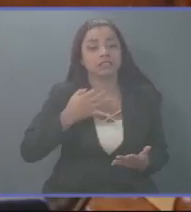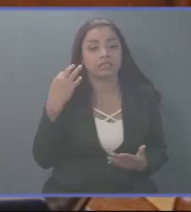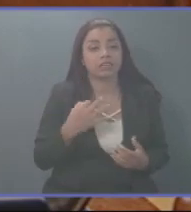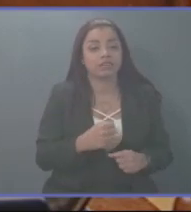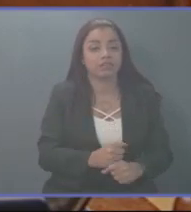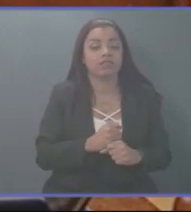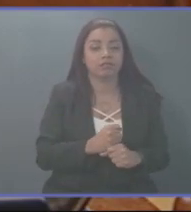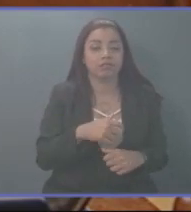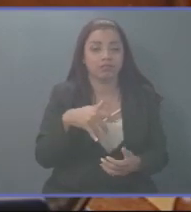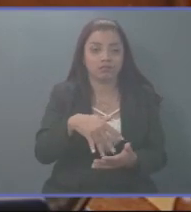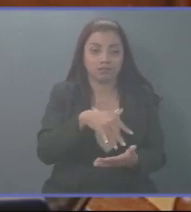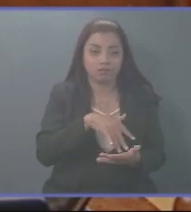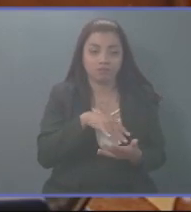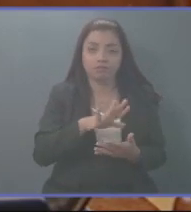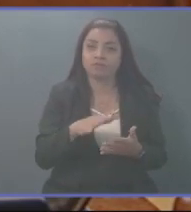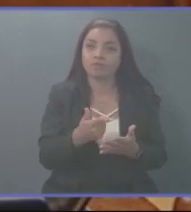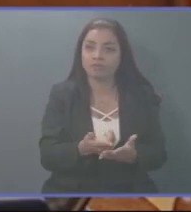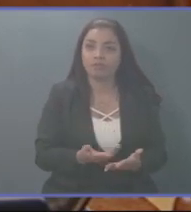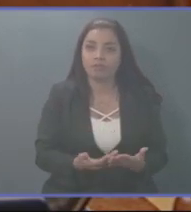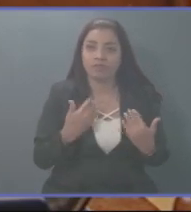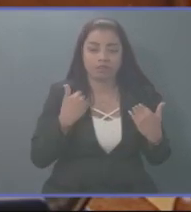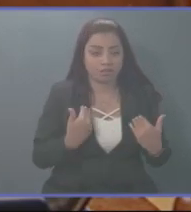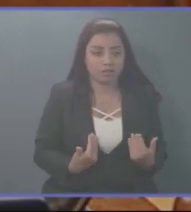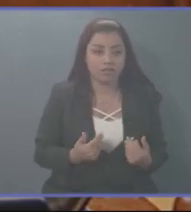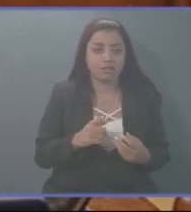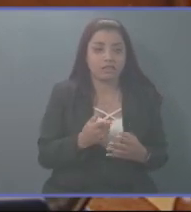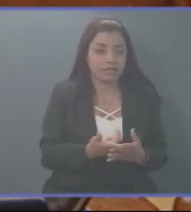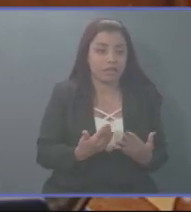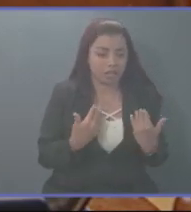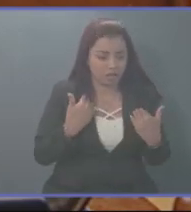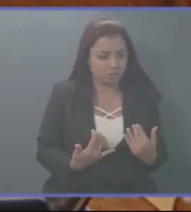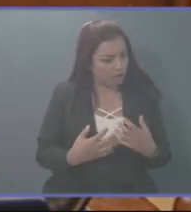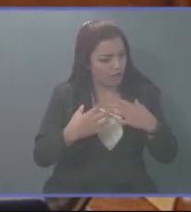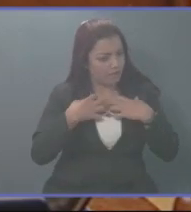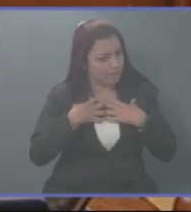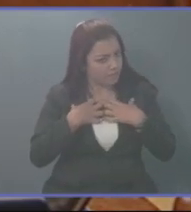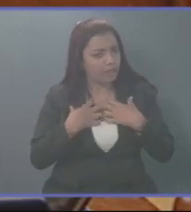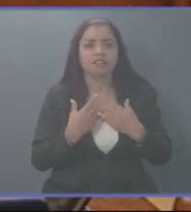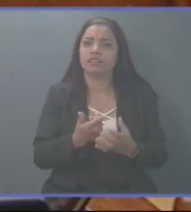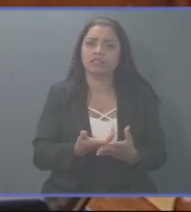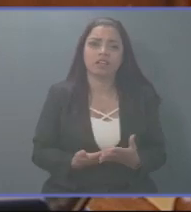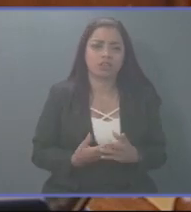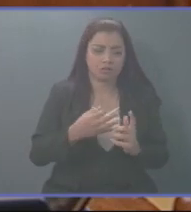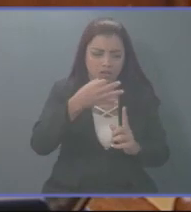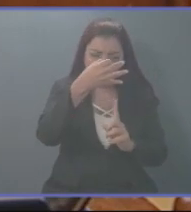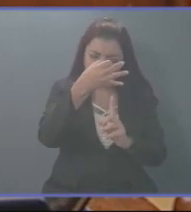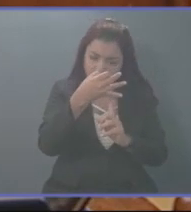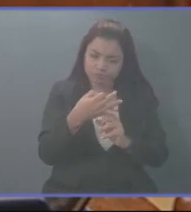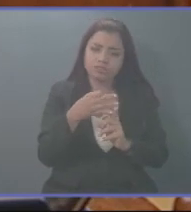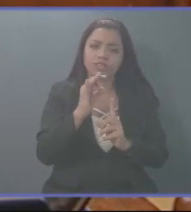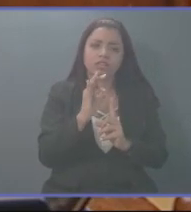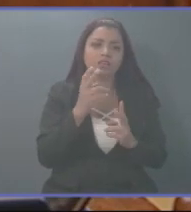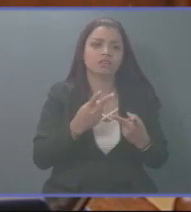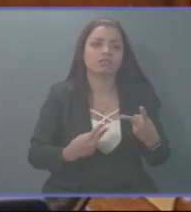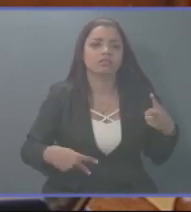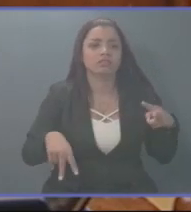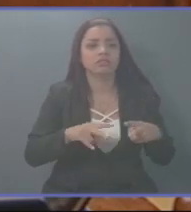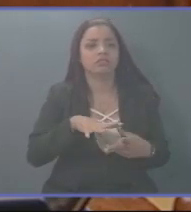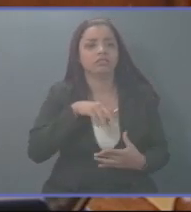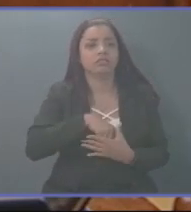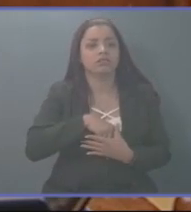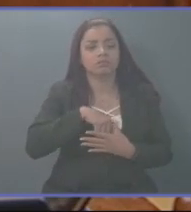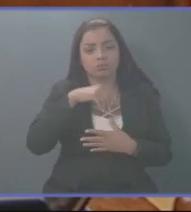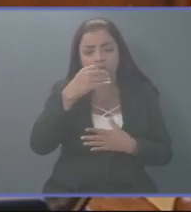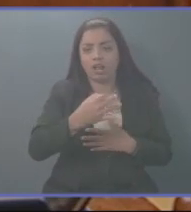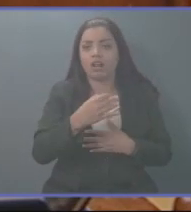sus habitantes el goce de sus derechos, especialmente el derecho a la vida, a la integridad física y moral, a la libertad, a la seguridad, al trabajo,